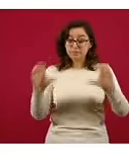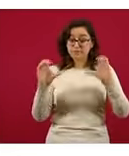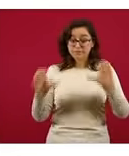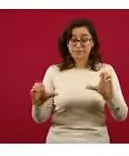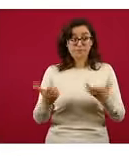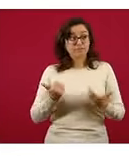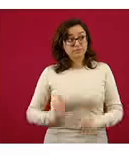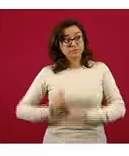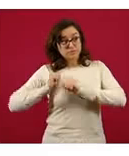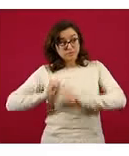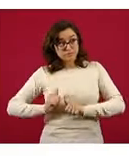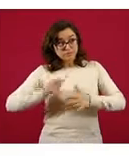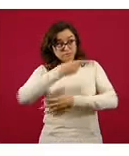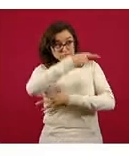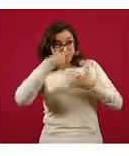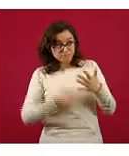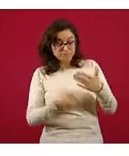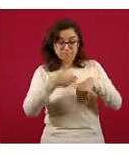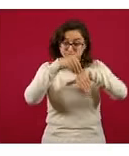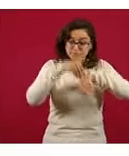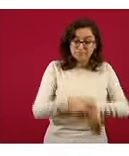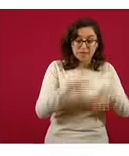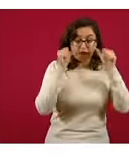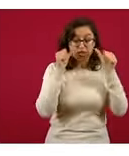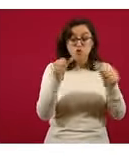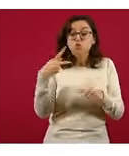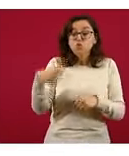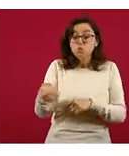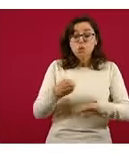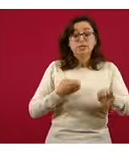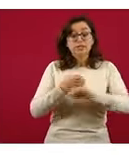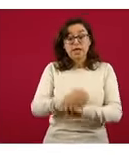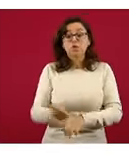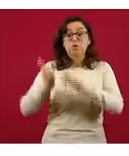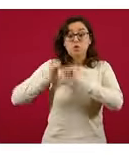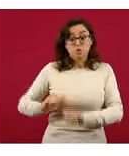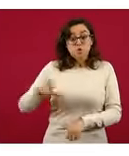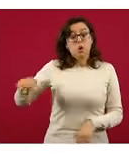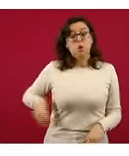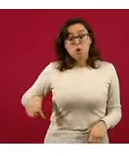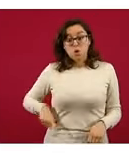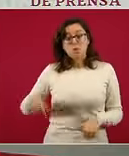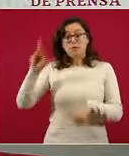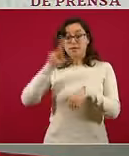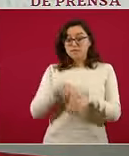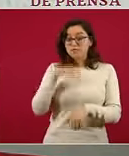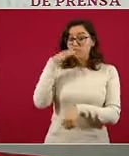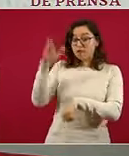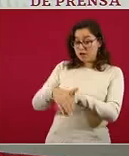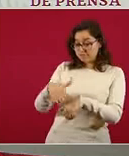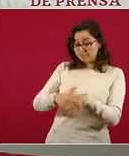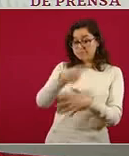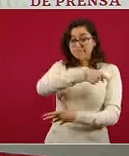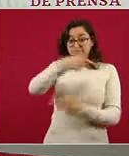las autoridades locales, a las autoridades sanitarias locales, lo que diga el gobierno del estado. Por